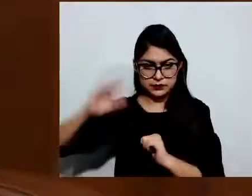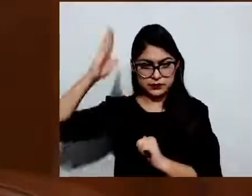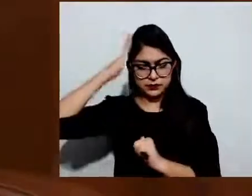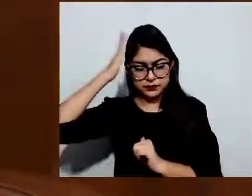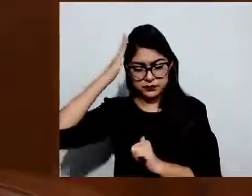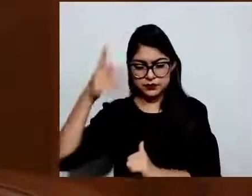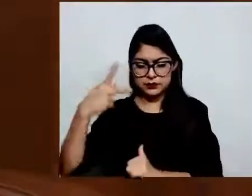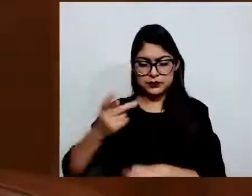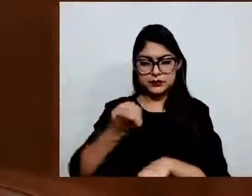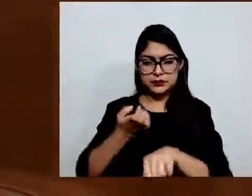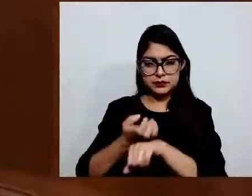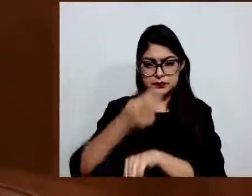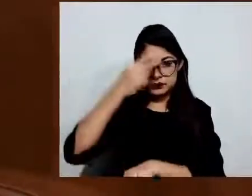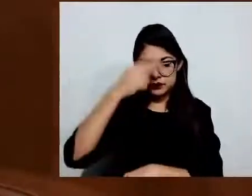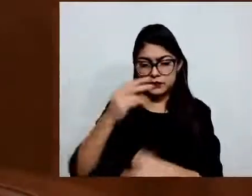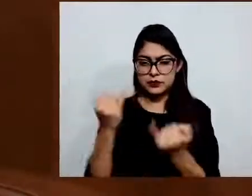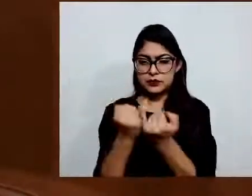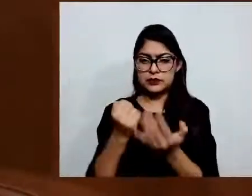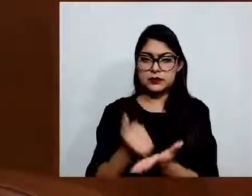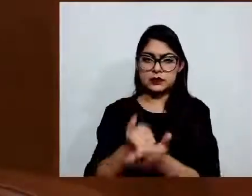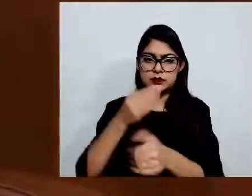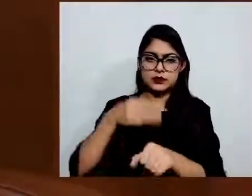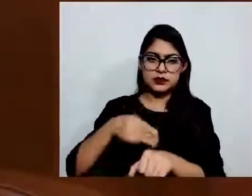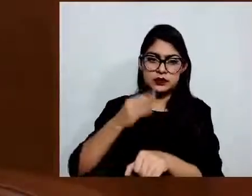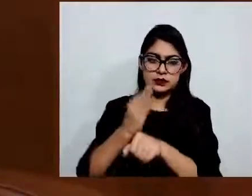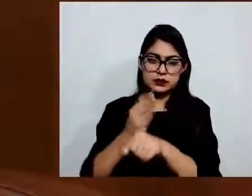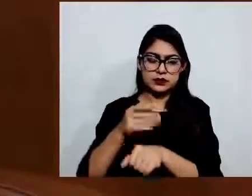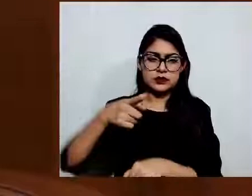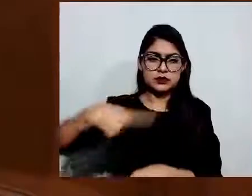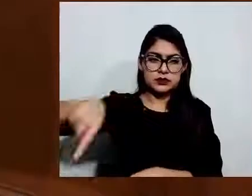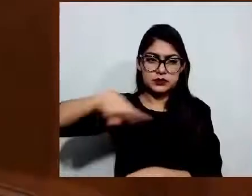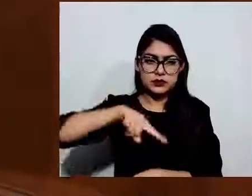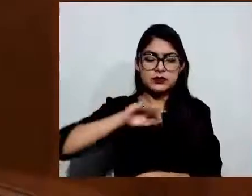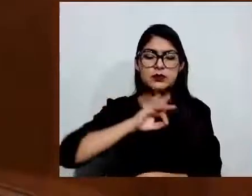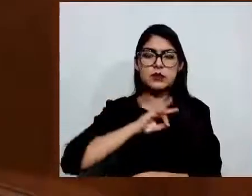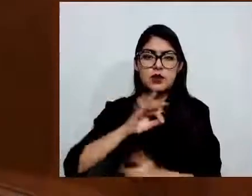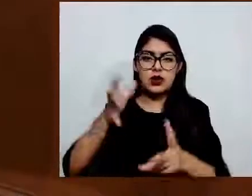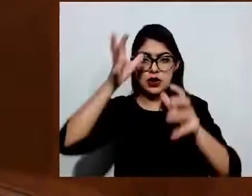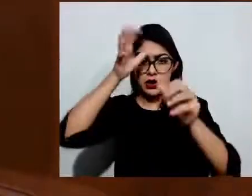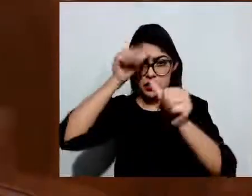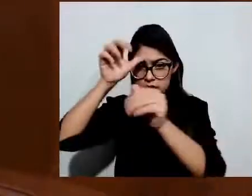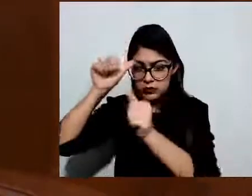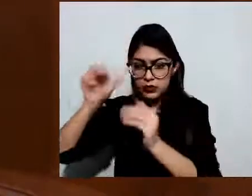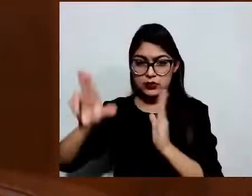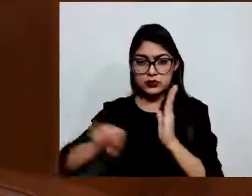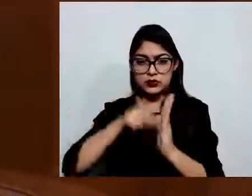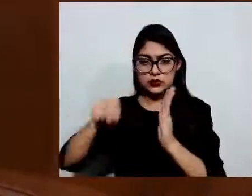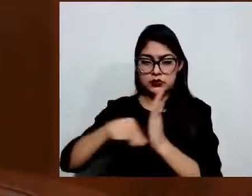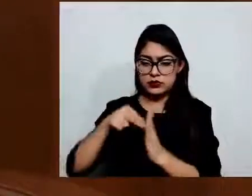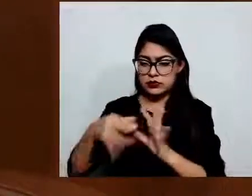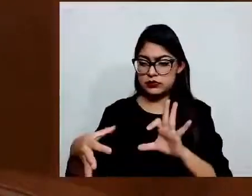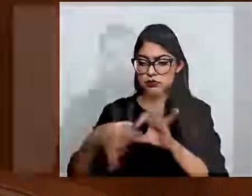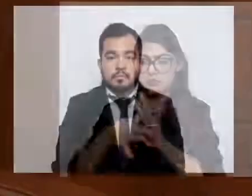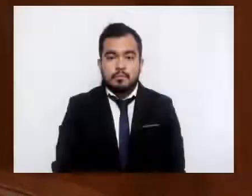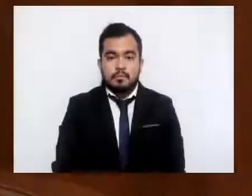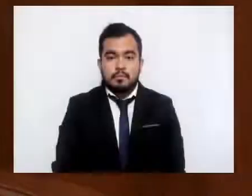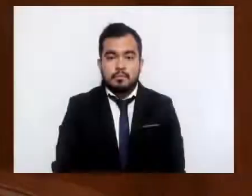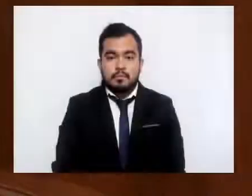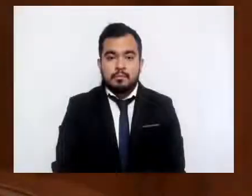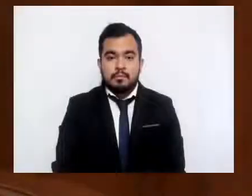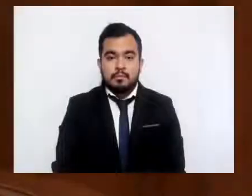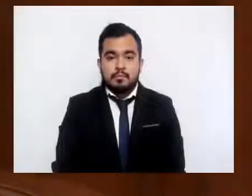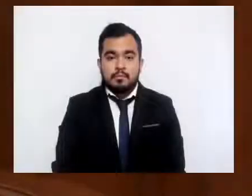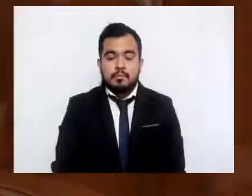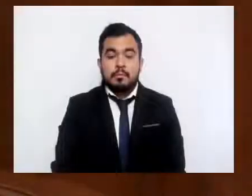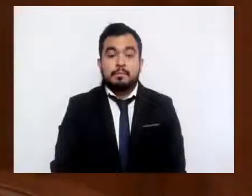competencias, podrán celebrar convenios de colaboración con organizaciones u organismos no gubernamentales a fin